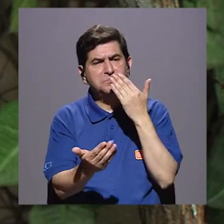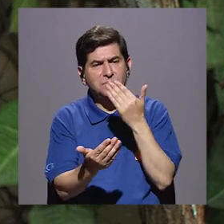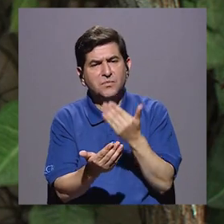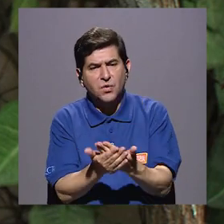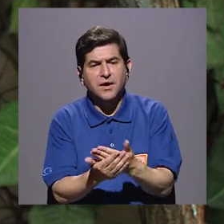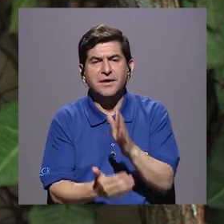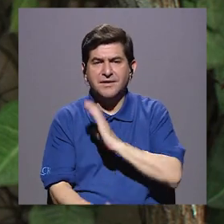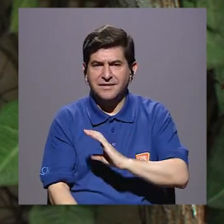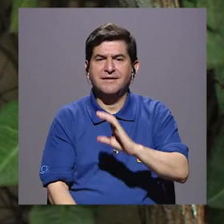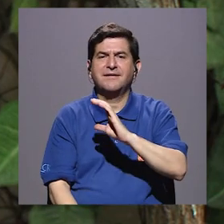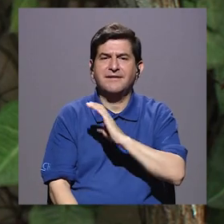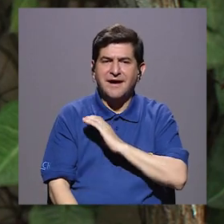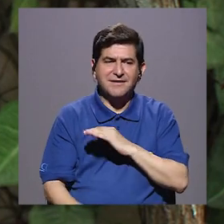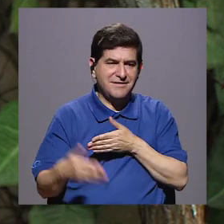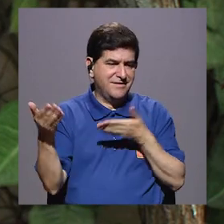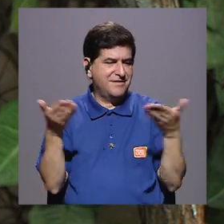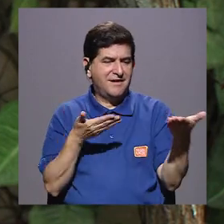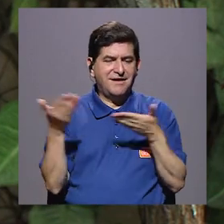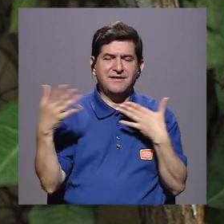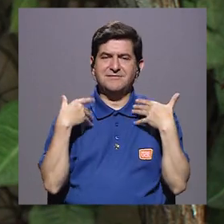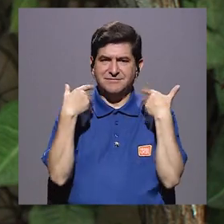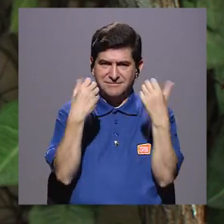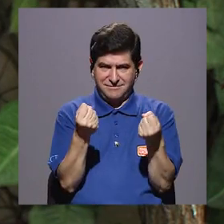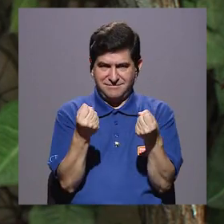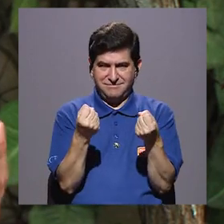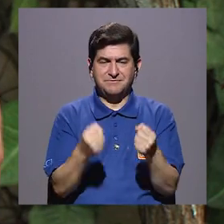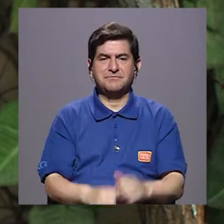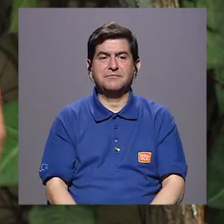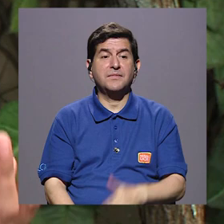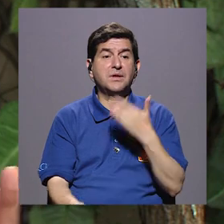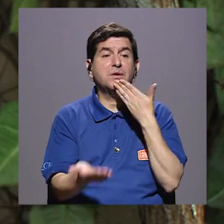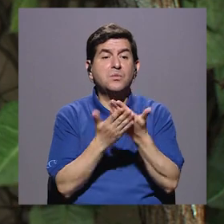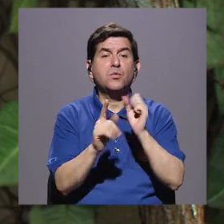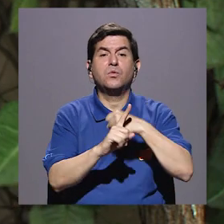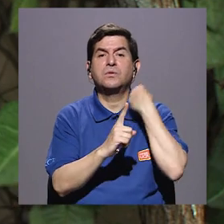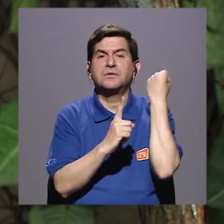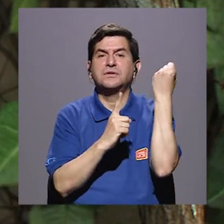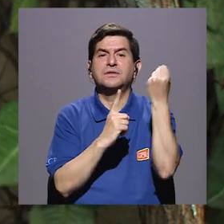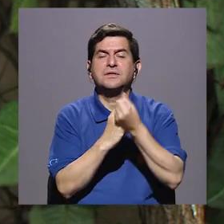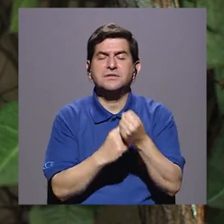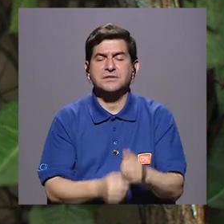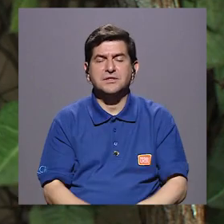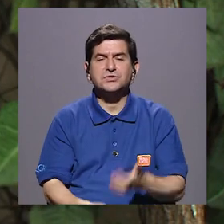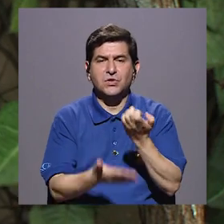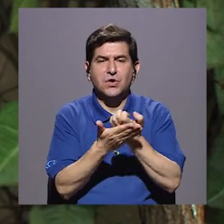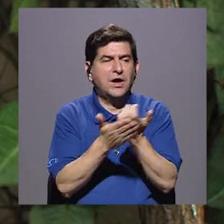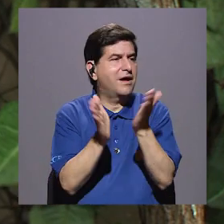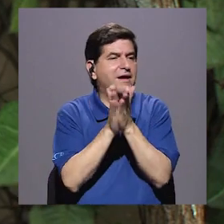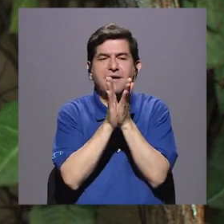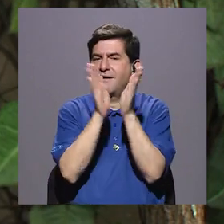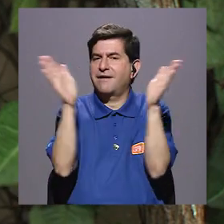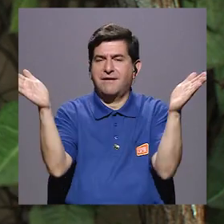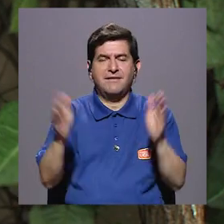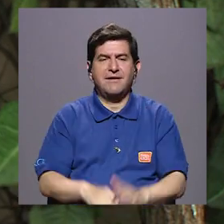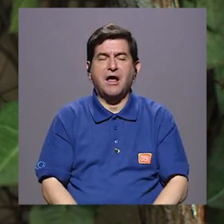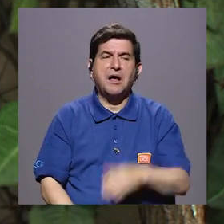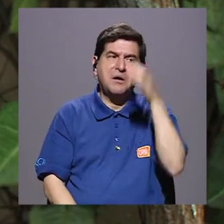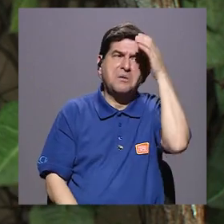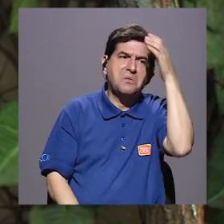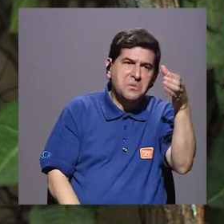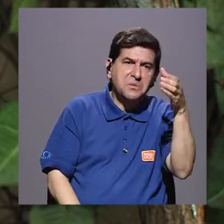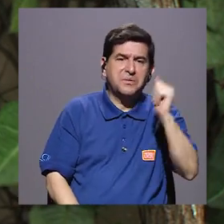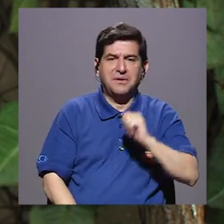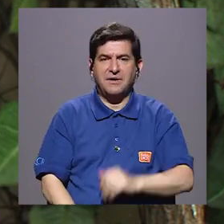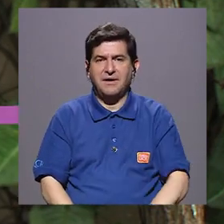buenas calidad, digamos, de los servicios de salud, además de que muy buenas condiciones socioeconómicas en general, ¿verdad?, y